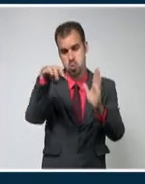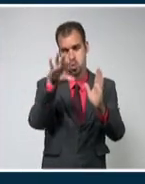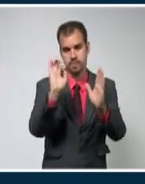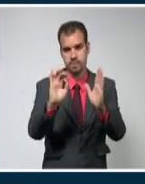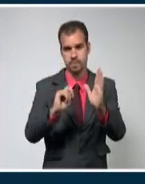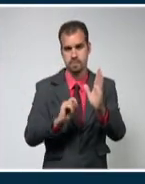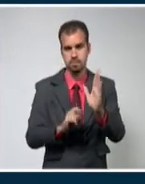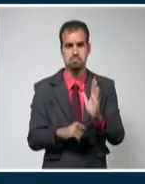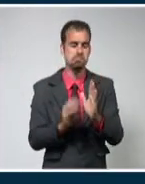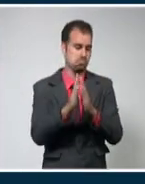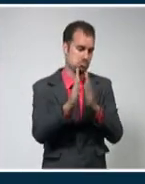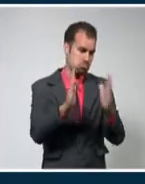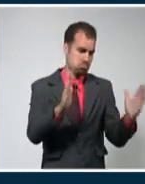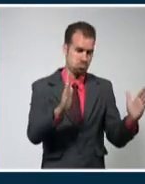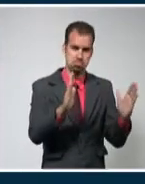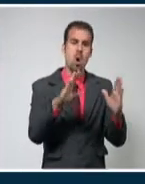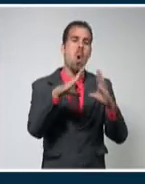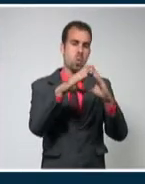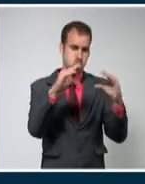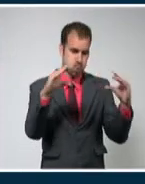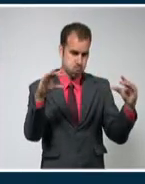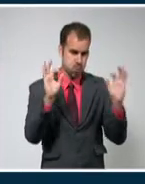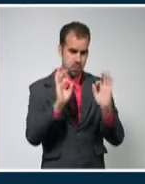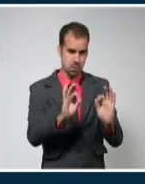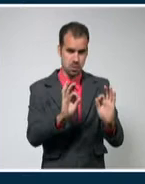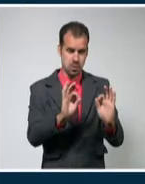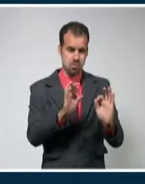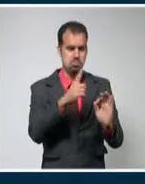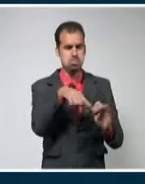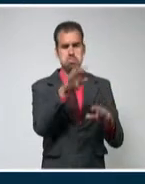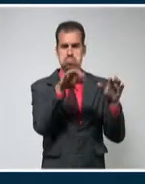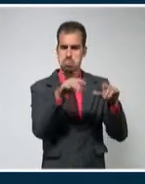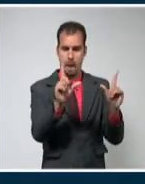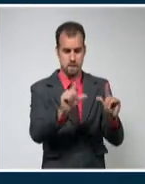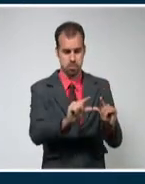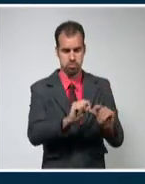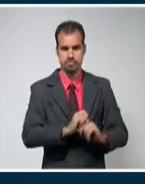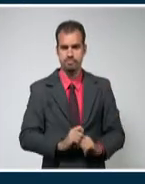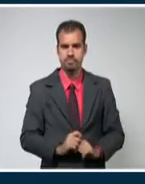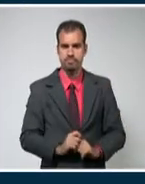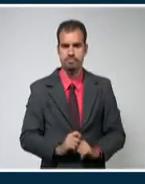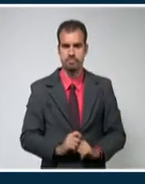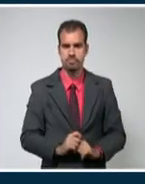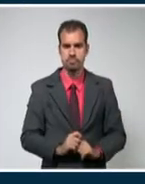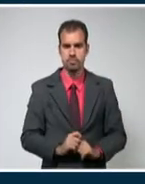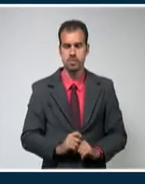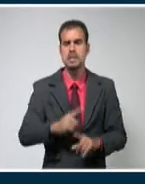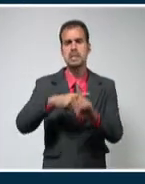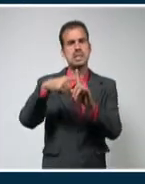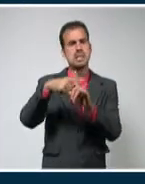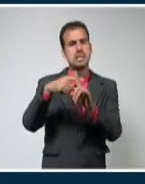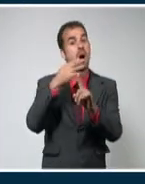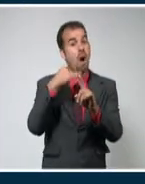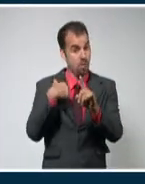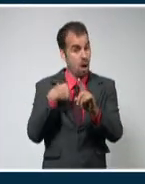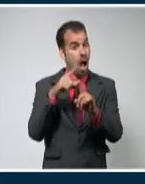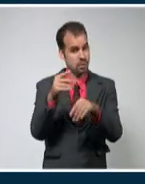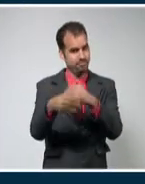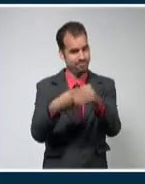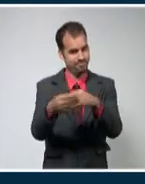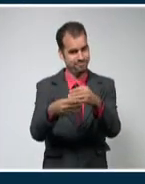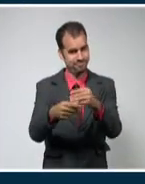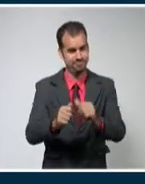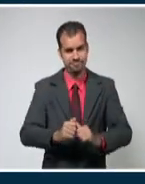cambio muy poco, cielo parcialmente nublado con escasas precipitaciones. Las temperaturas sí van a tener muy poca variación para las próximas 24 horas, donde